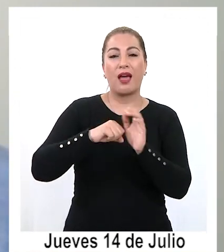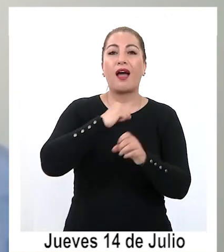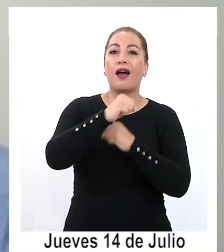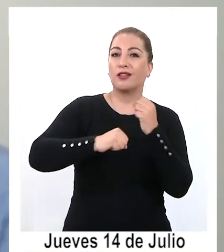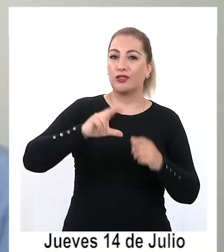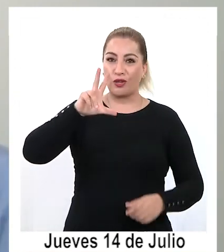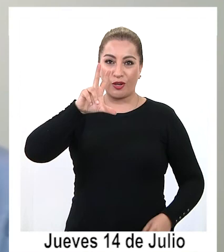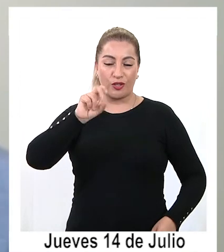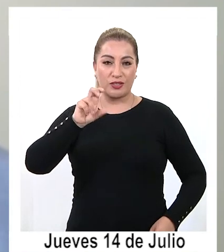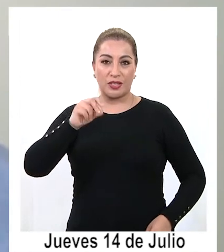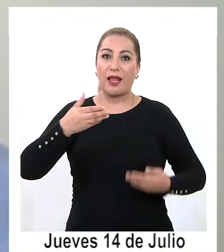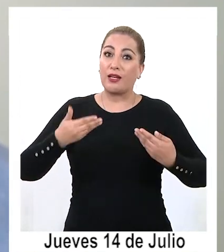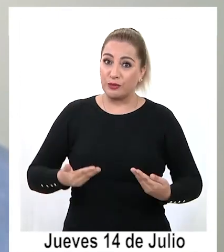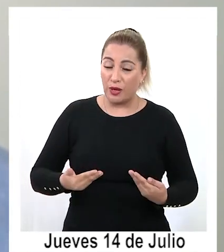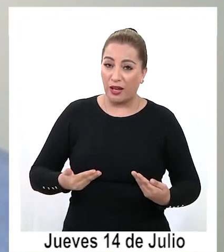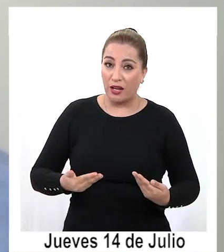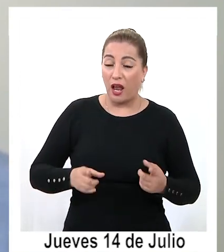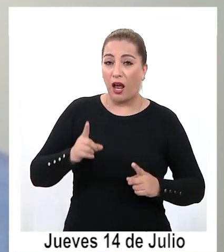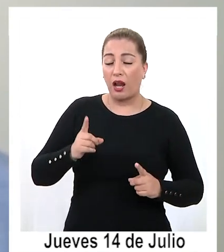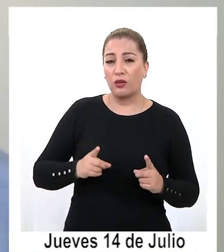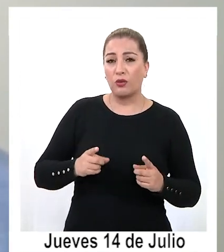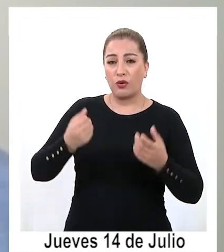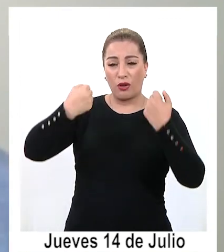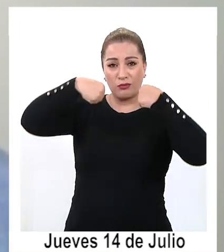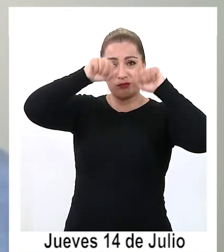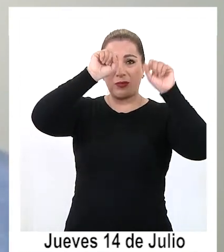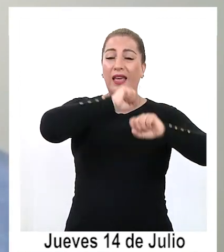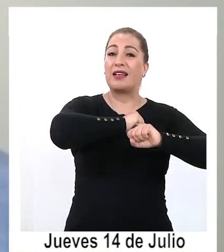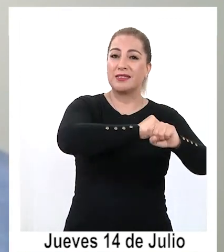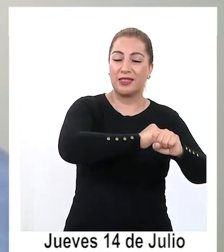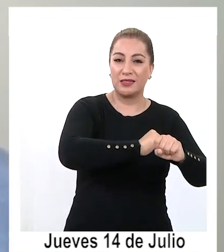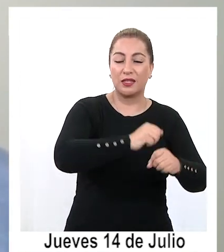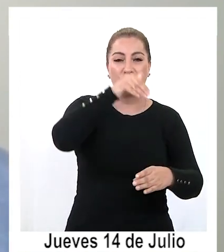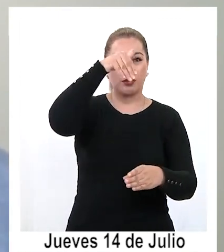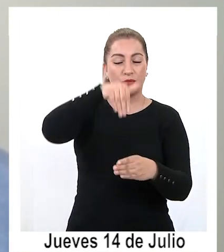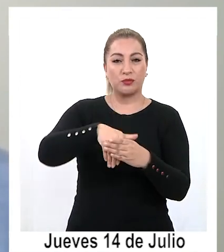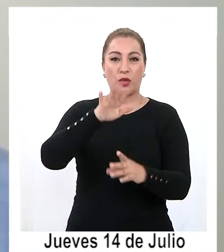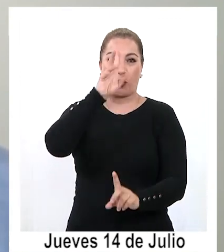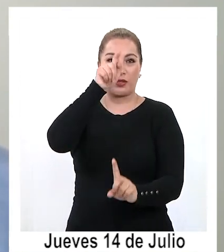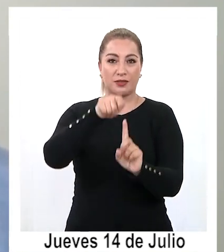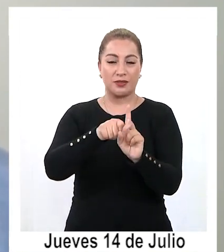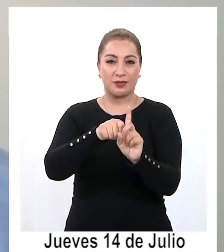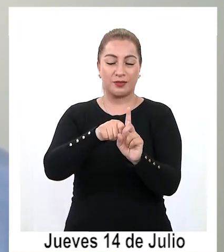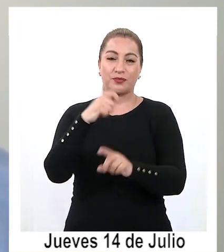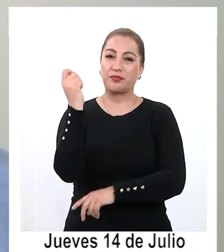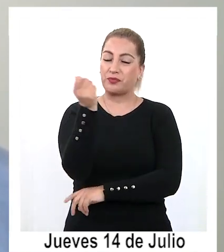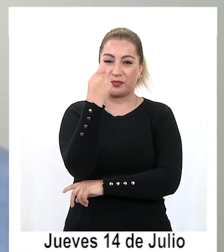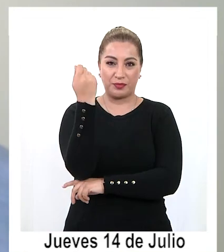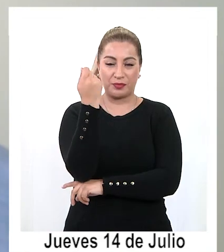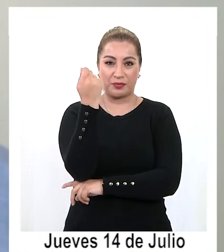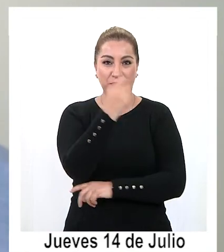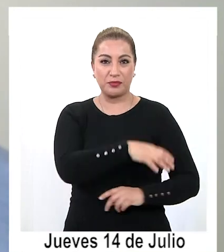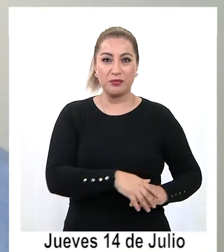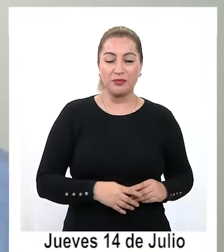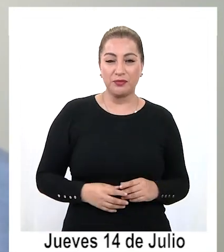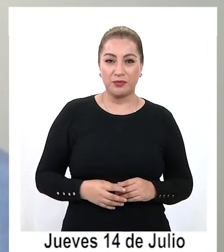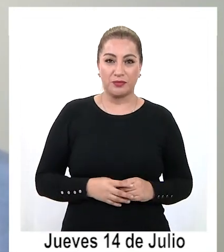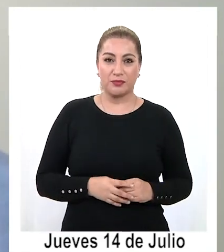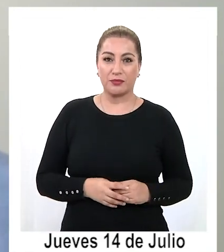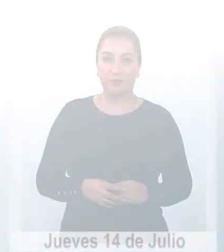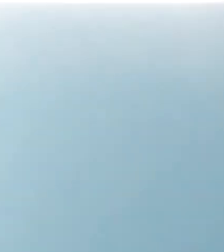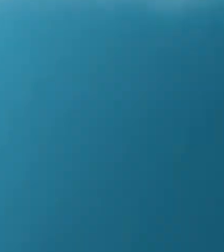80, la actual constitución, en caso de que gane la opción del rechazo en el plebiscito del próximo 4 de septiembre.